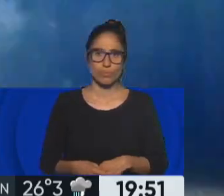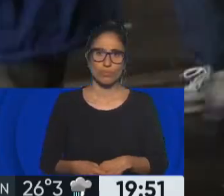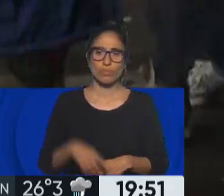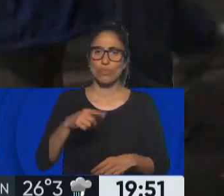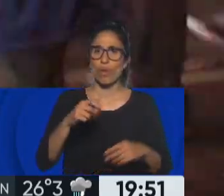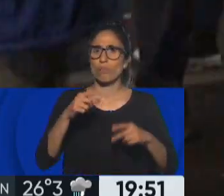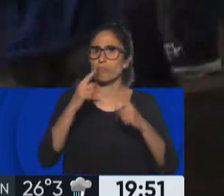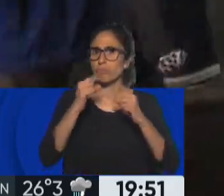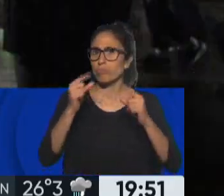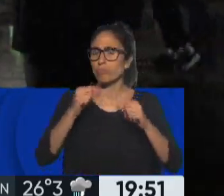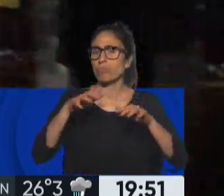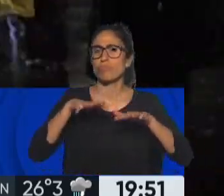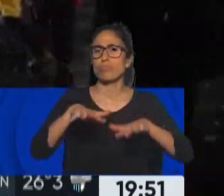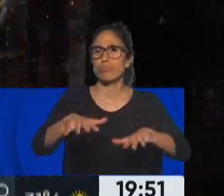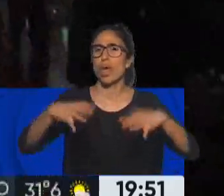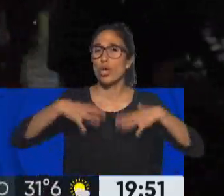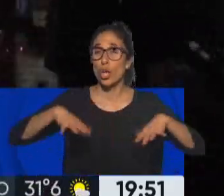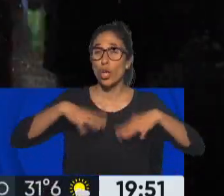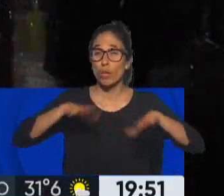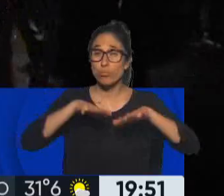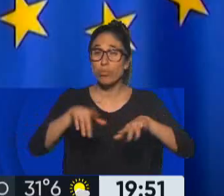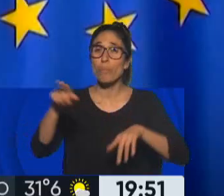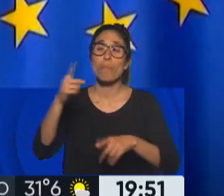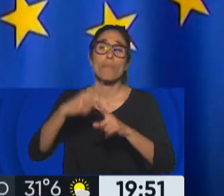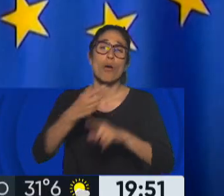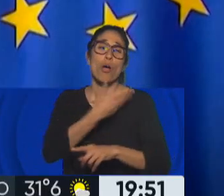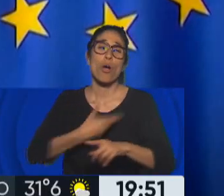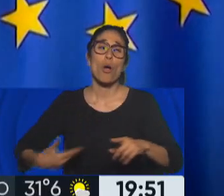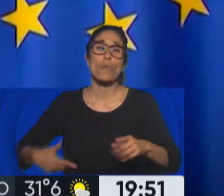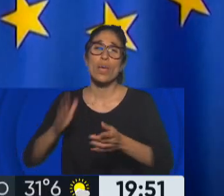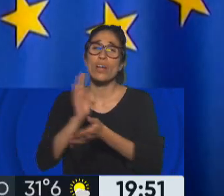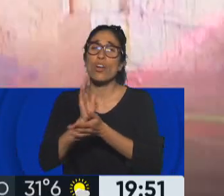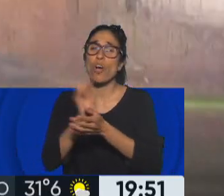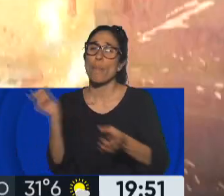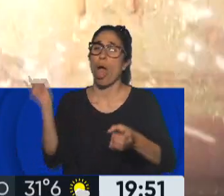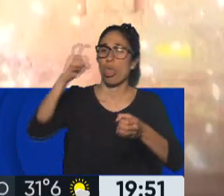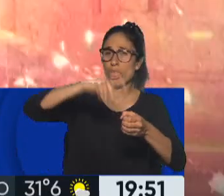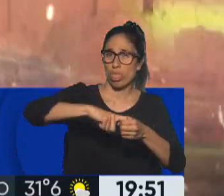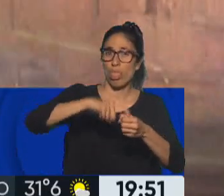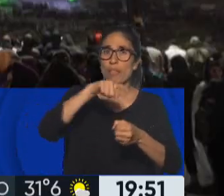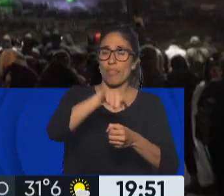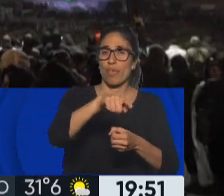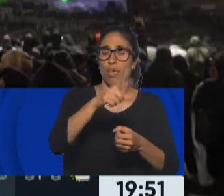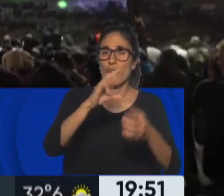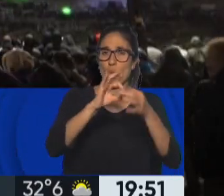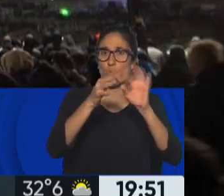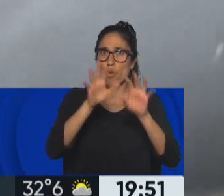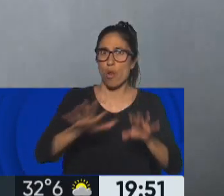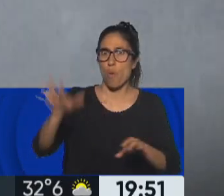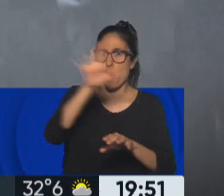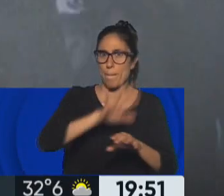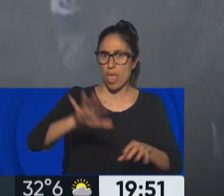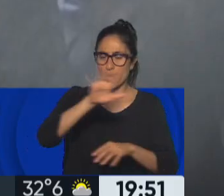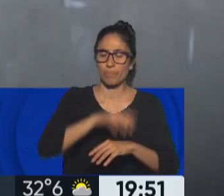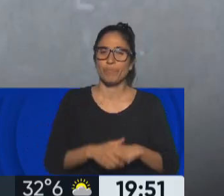ola de protestas sacude Georgia tras la decisión del gobierno de suspender las conversaciones de adhesión a la Unión Europea. Miles de manifestantes,